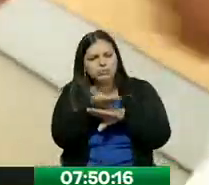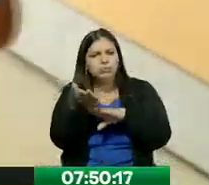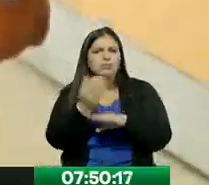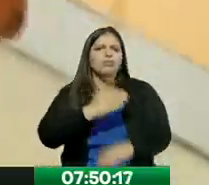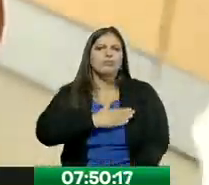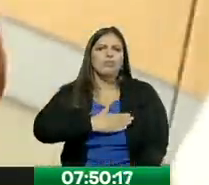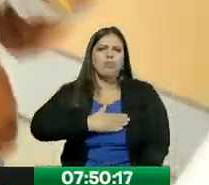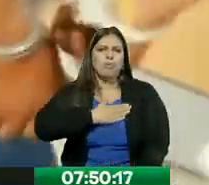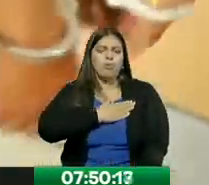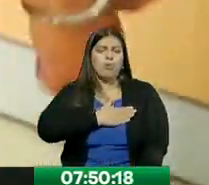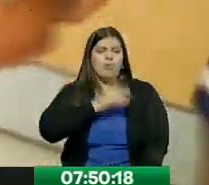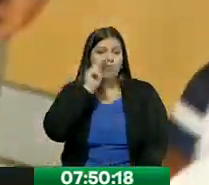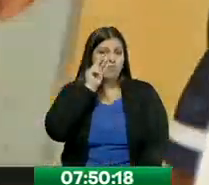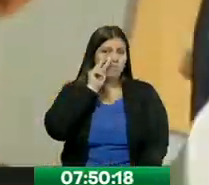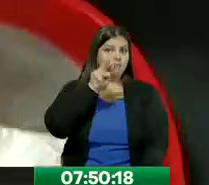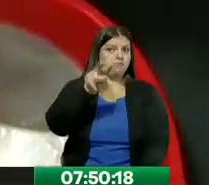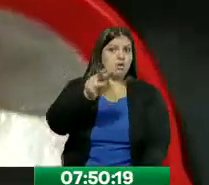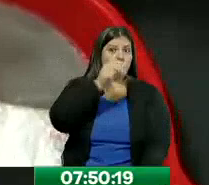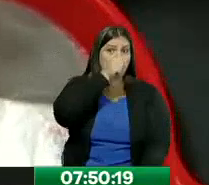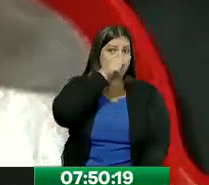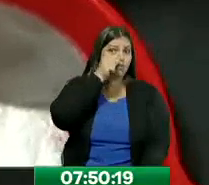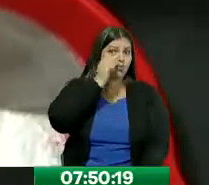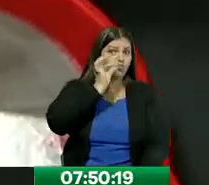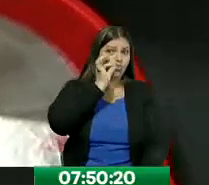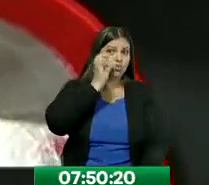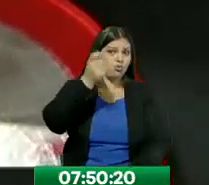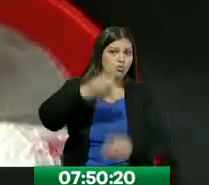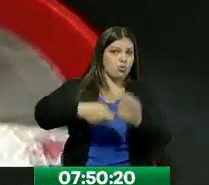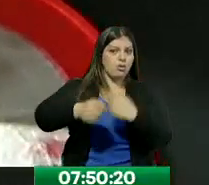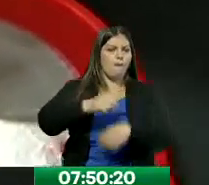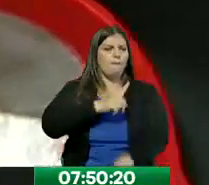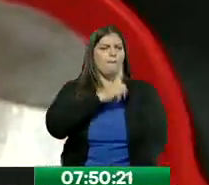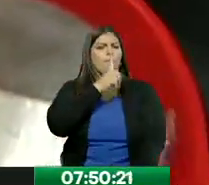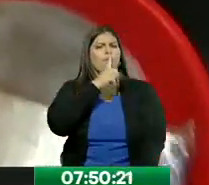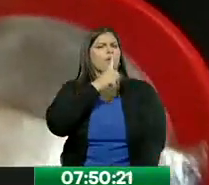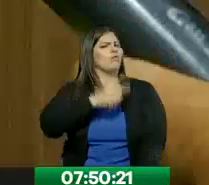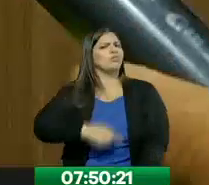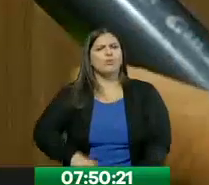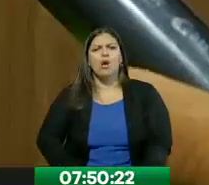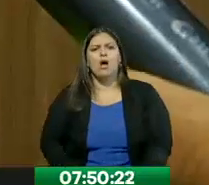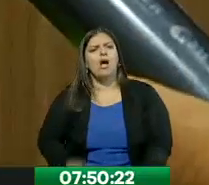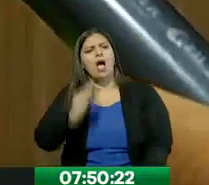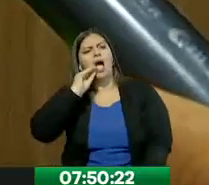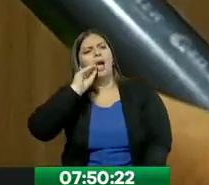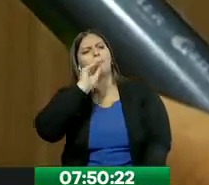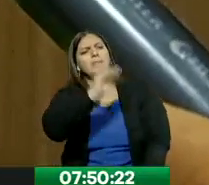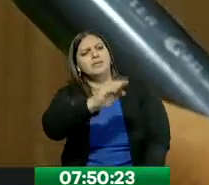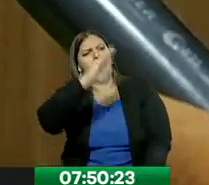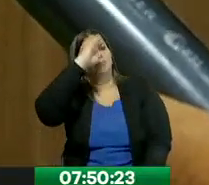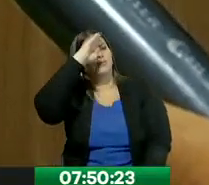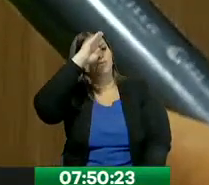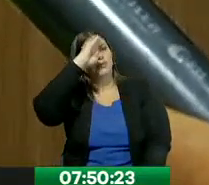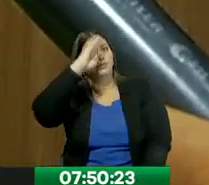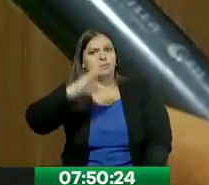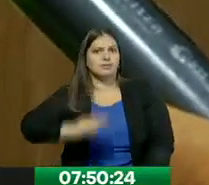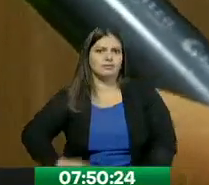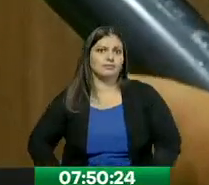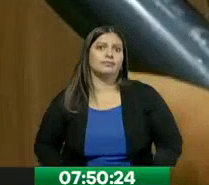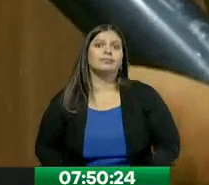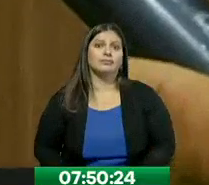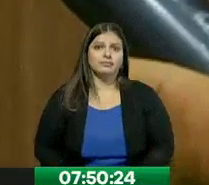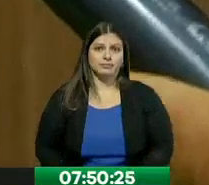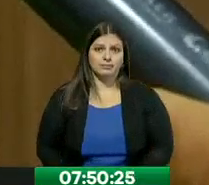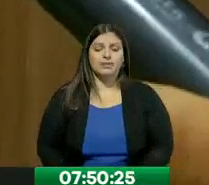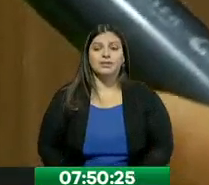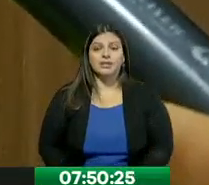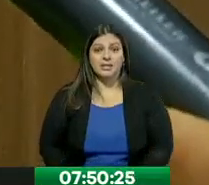colaborar para que ya no le suceda lo contrario en no pocos operativos. El mismo populacho, la misma gente